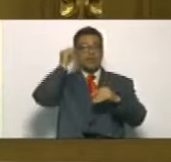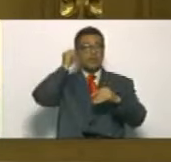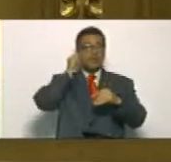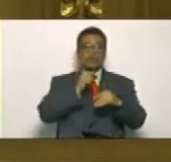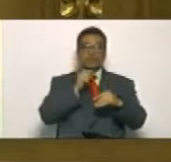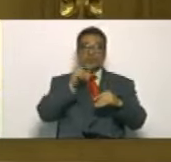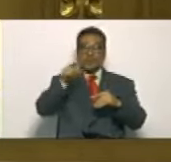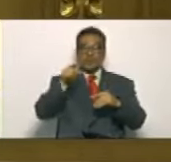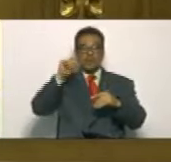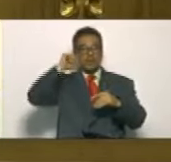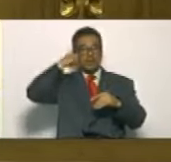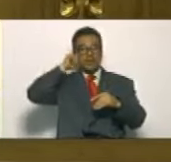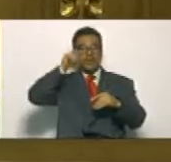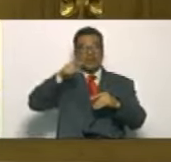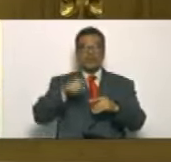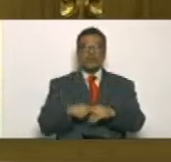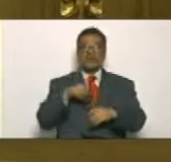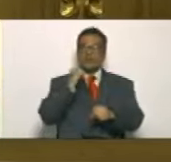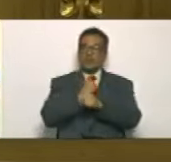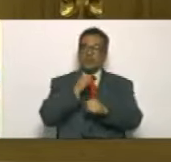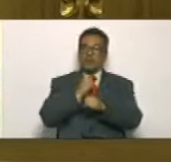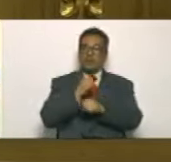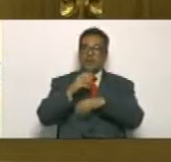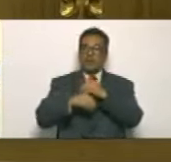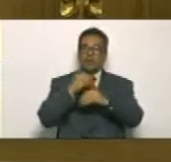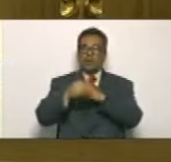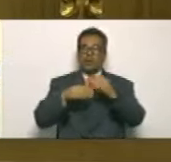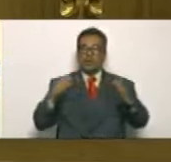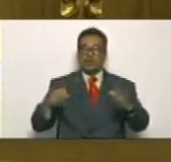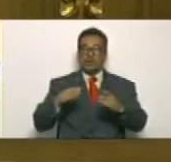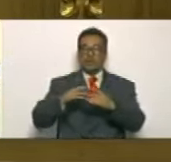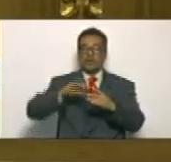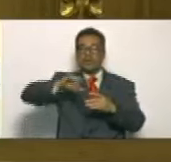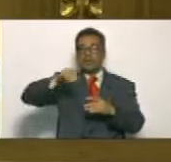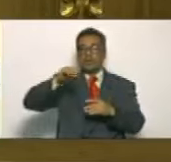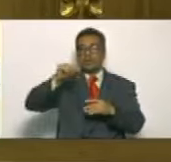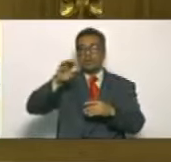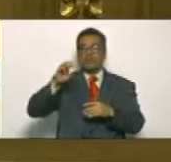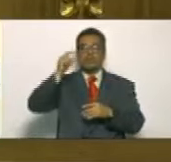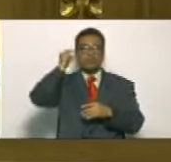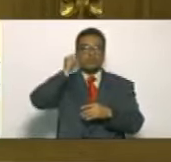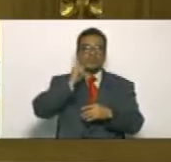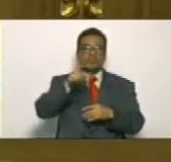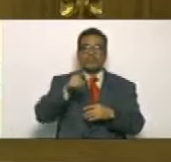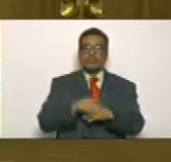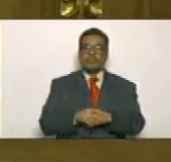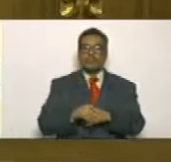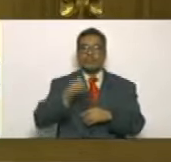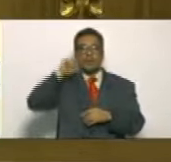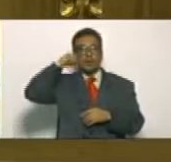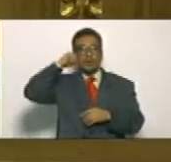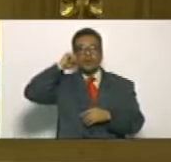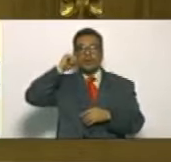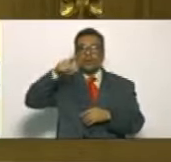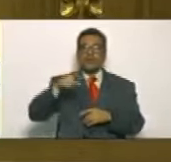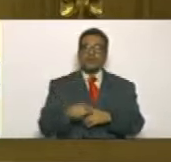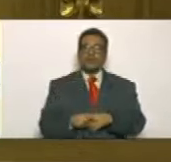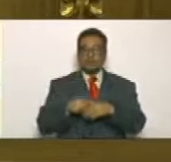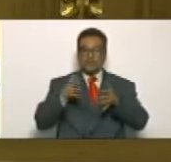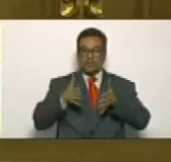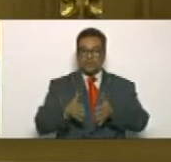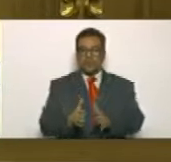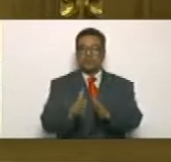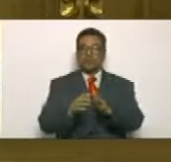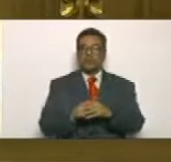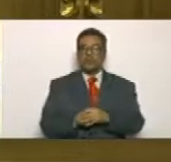mencionar y recordar la obra del gran mariscal de Ayacucho. Lo recordamos por su